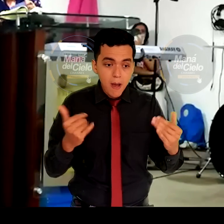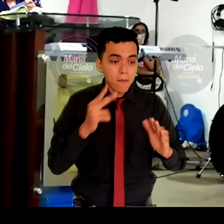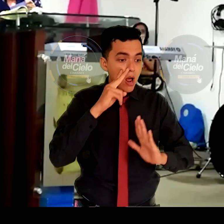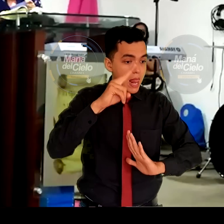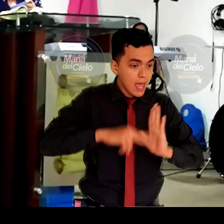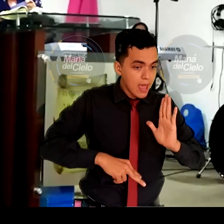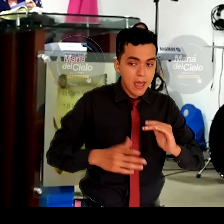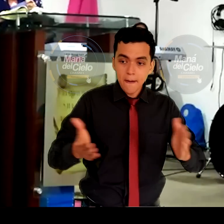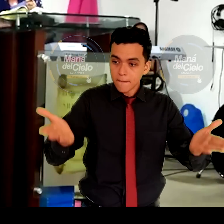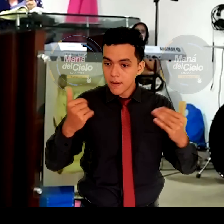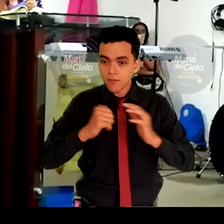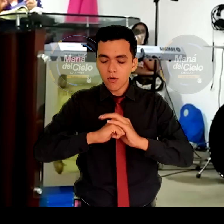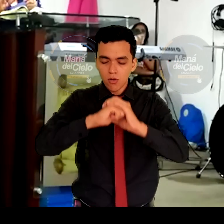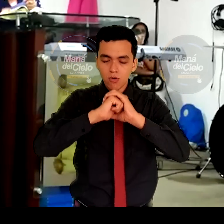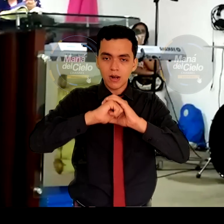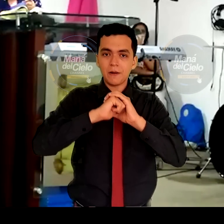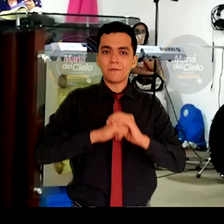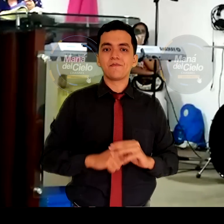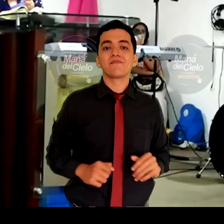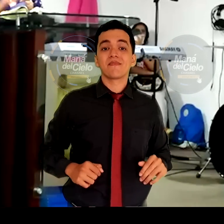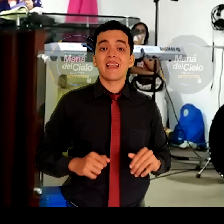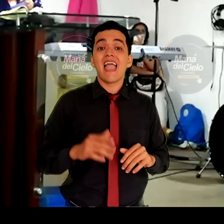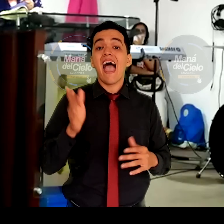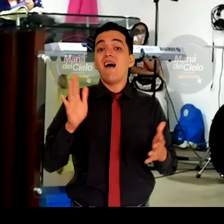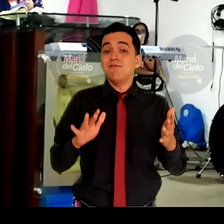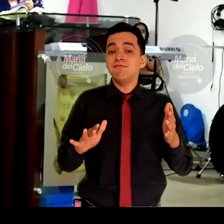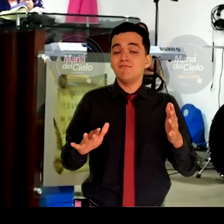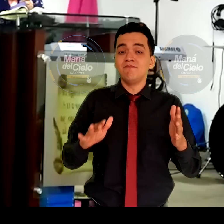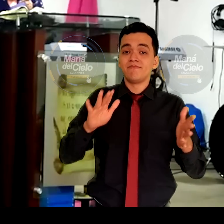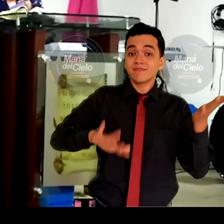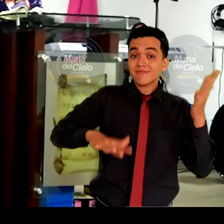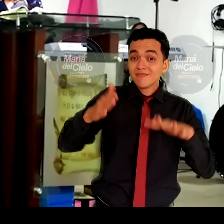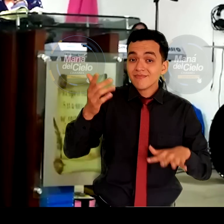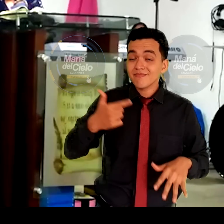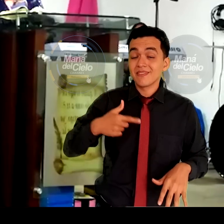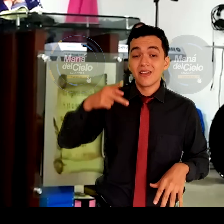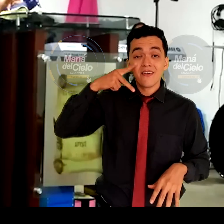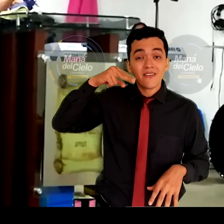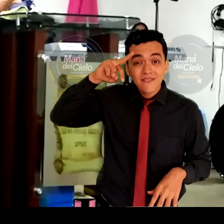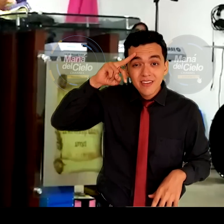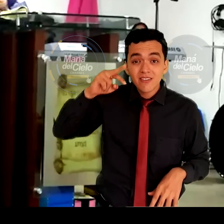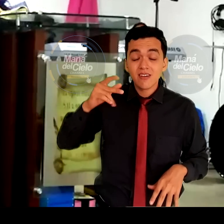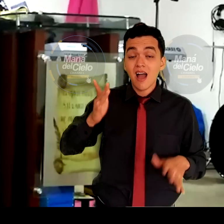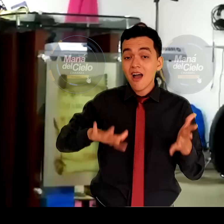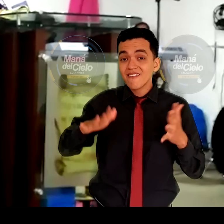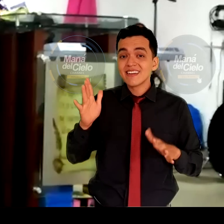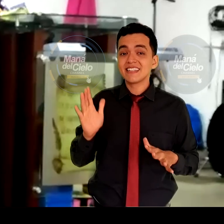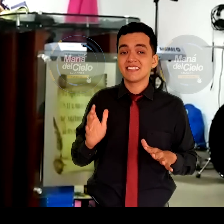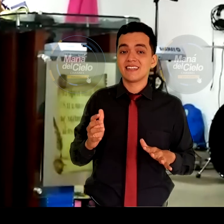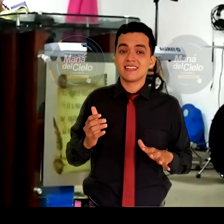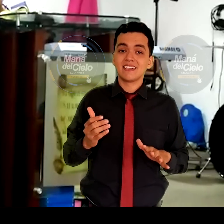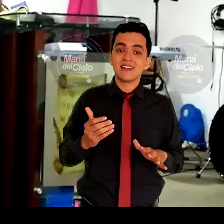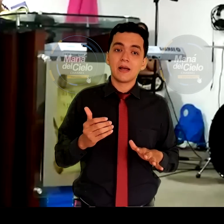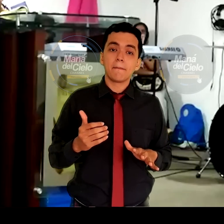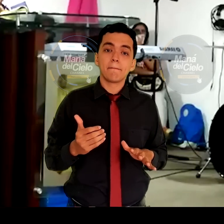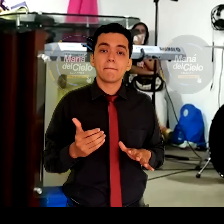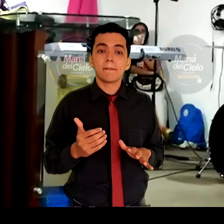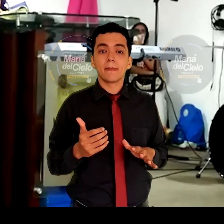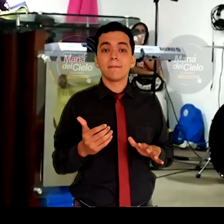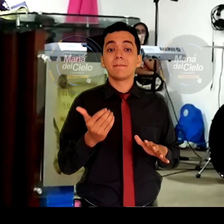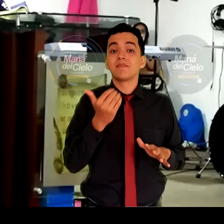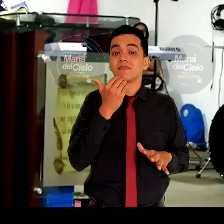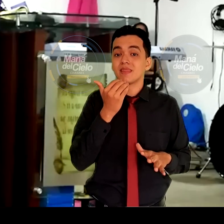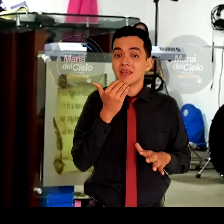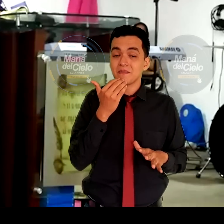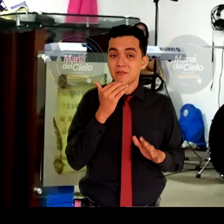¿Y sabe qué hacía yo? Yo a veces les hacía trampita. Cuando los muchachos estaban en esa edad como un poco difícil, ellos sabían que no podían sentar más atrás de la cuarta